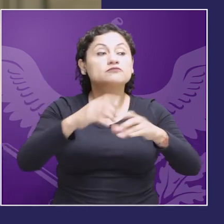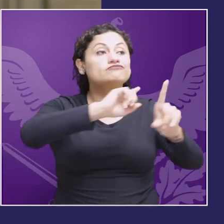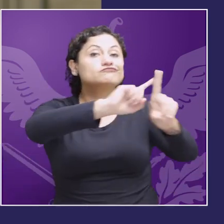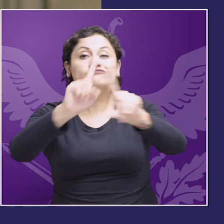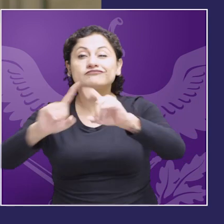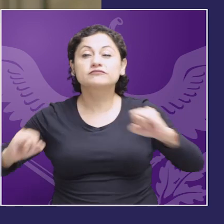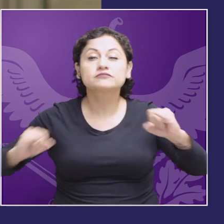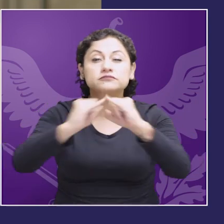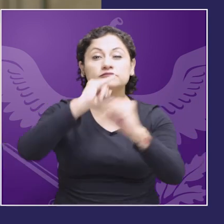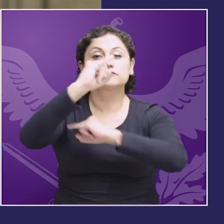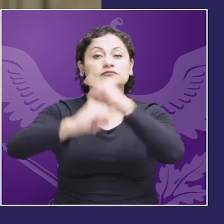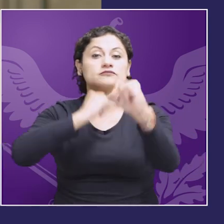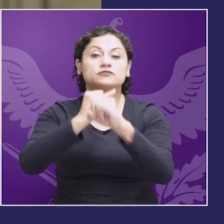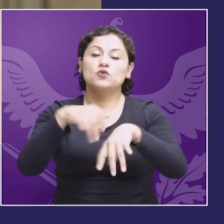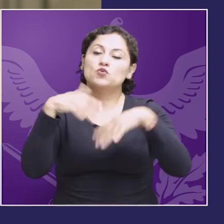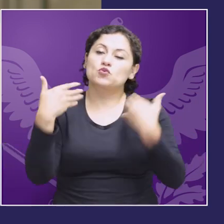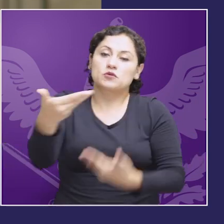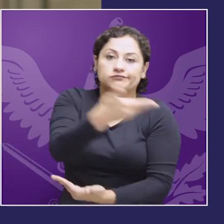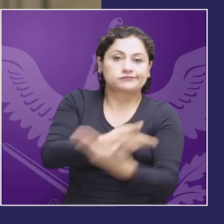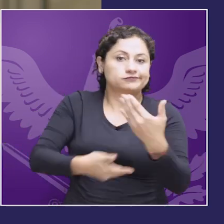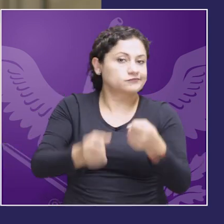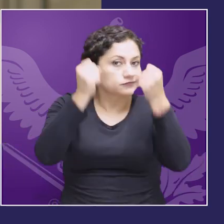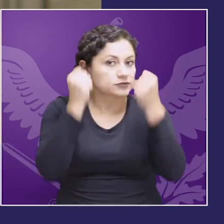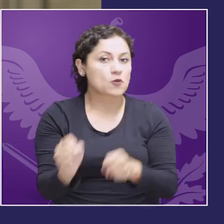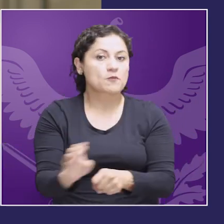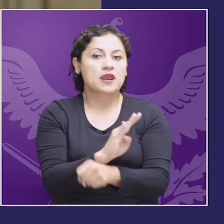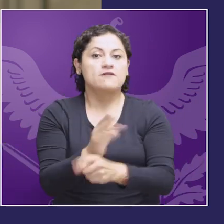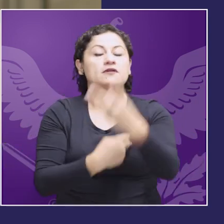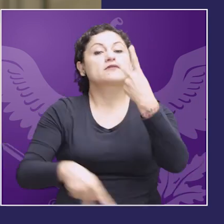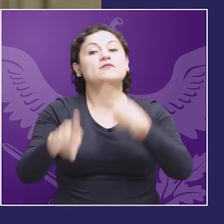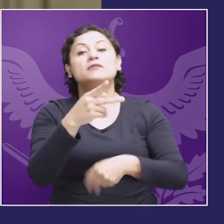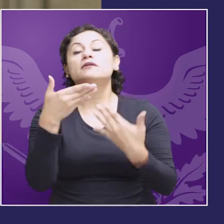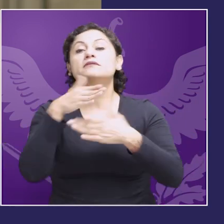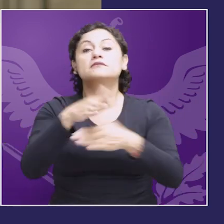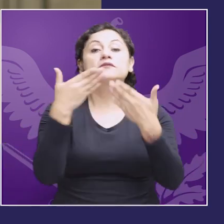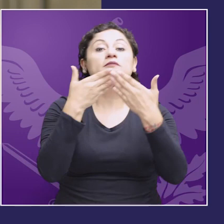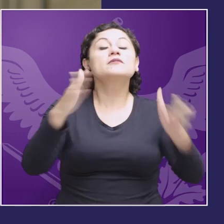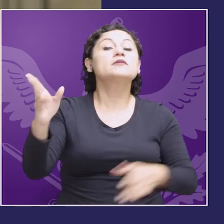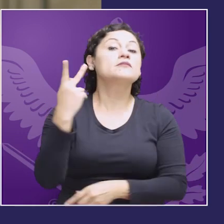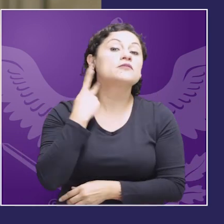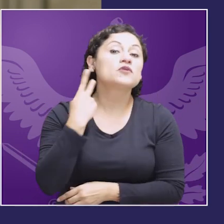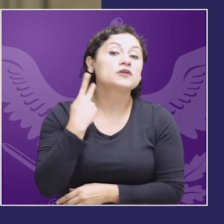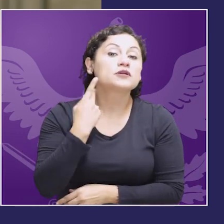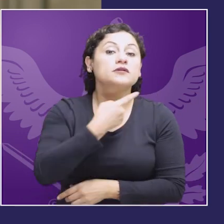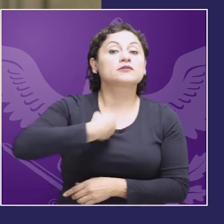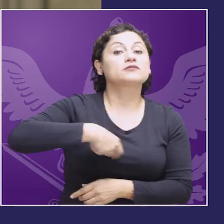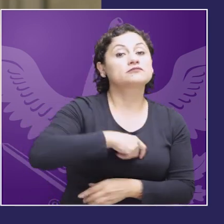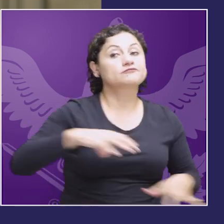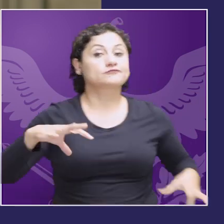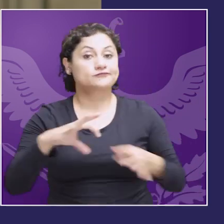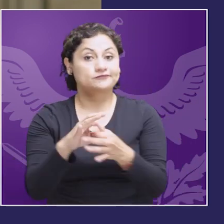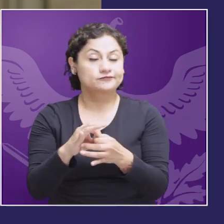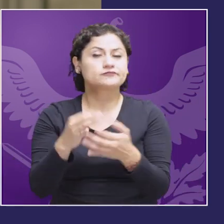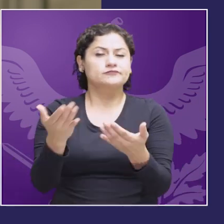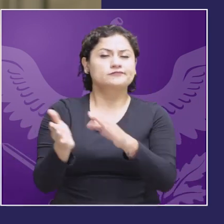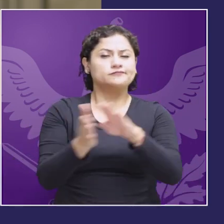sin duda va a tener beneficios y frutos respecto a las políticas que a las cuales nos podemos referir. Sabemos,